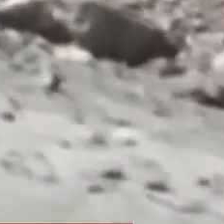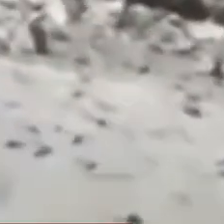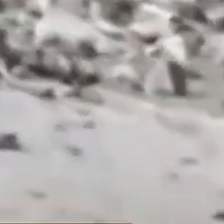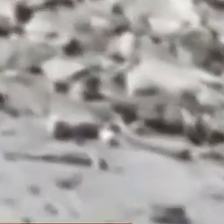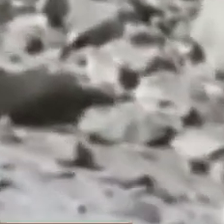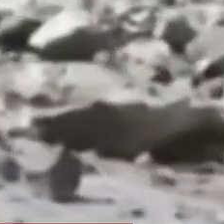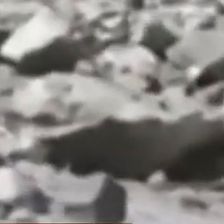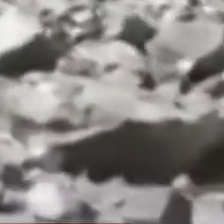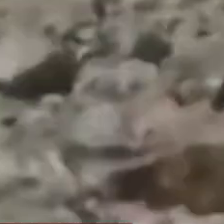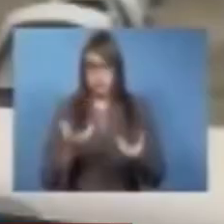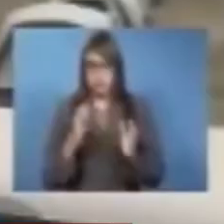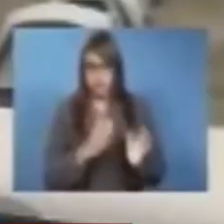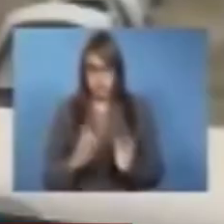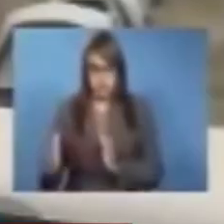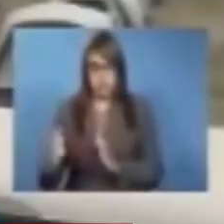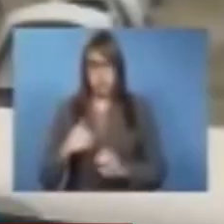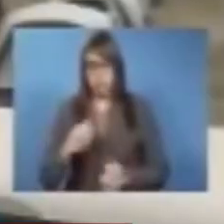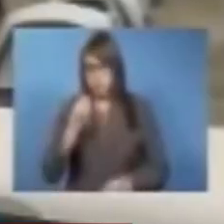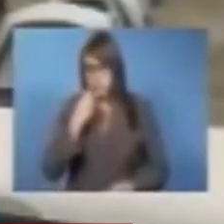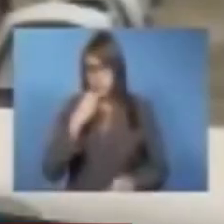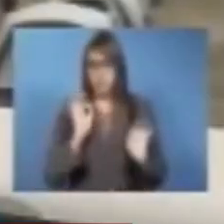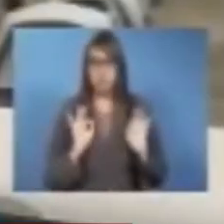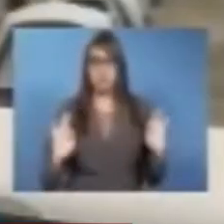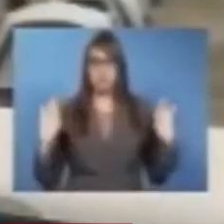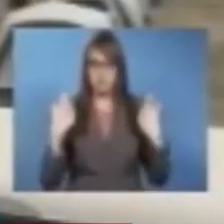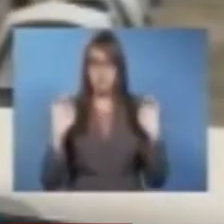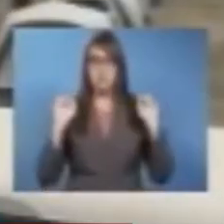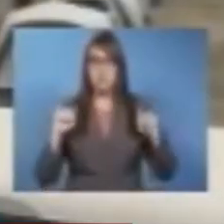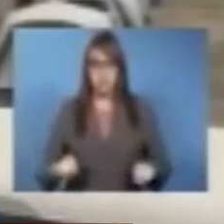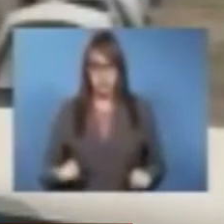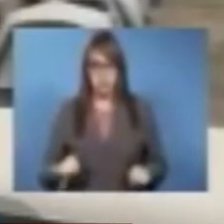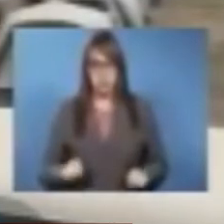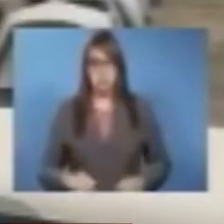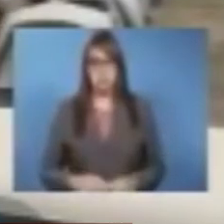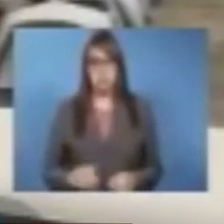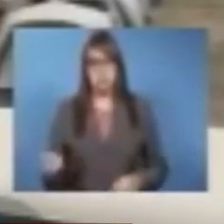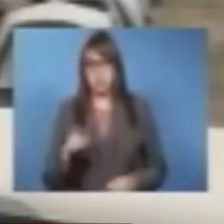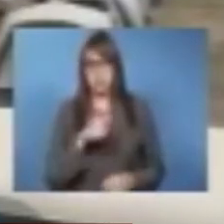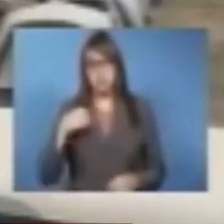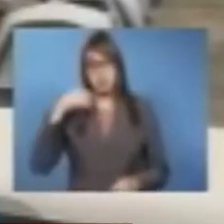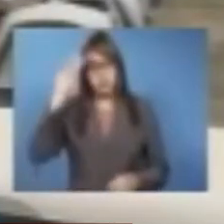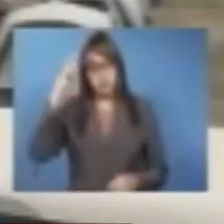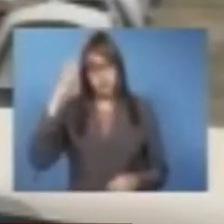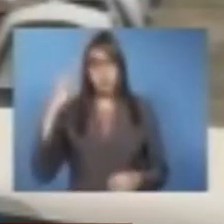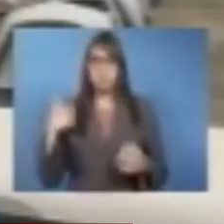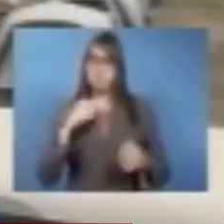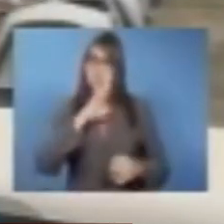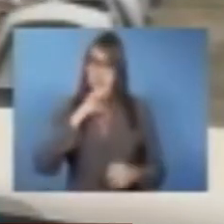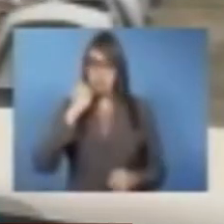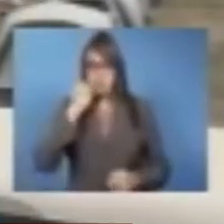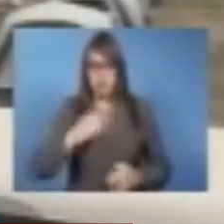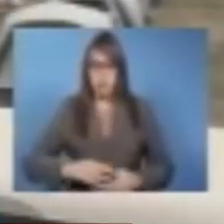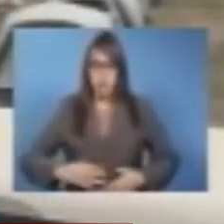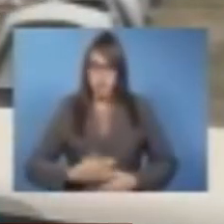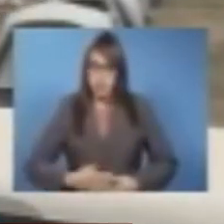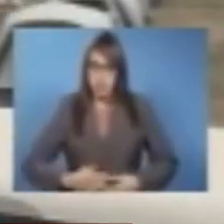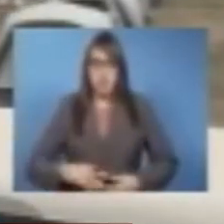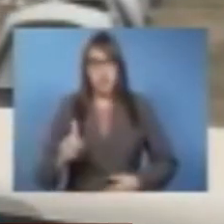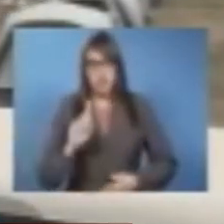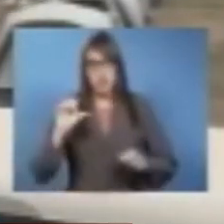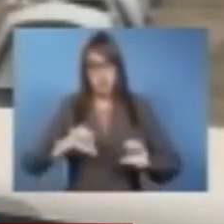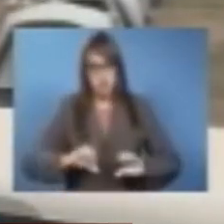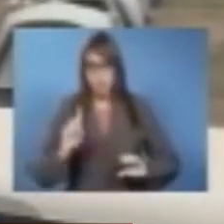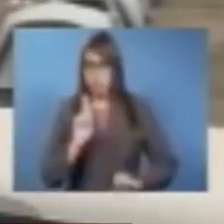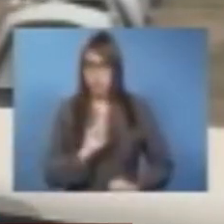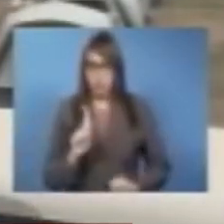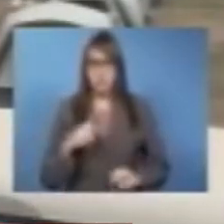Civil $1 millón para atender las necesidades de la población afectada por el enjambre sísmico en los municipios de Chirilagua e Intipucá. El presidente